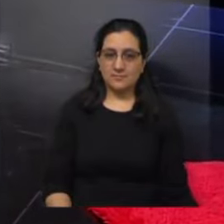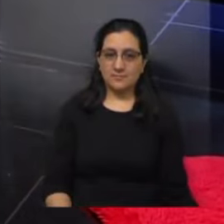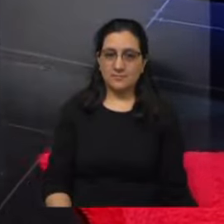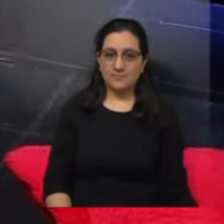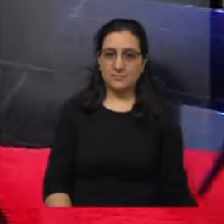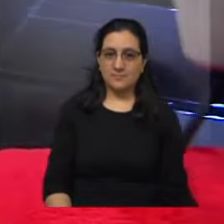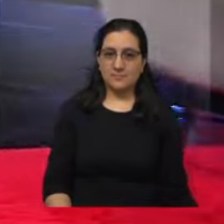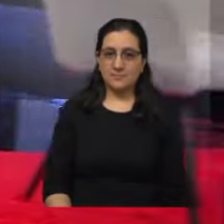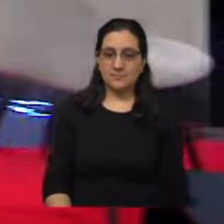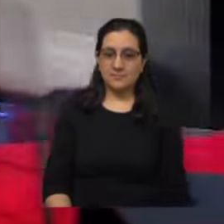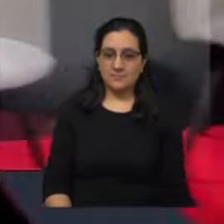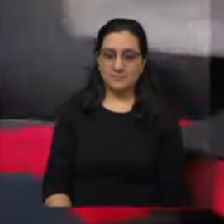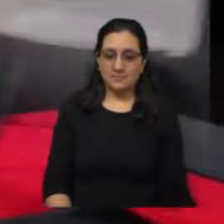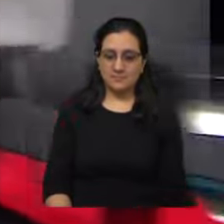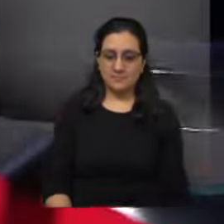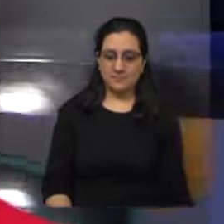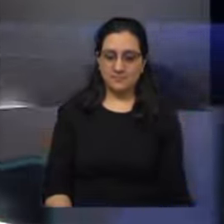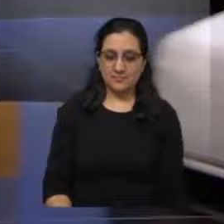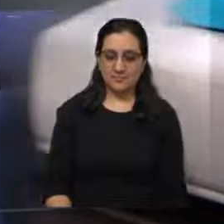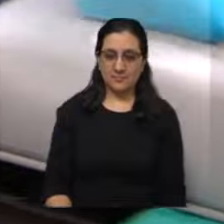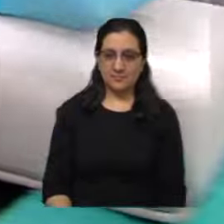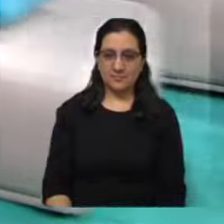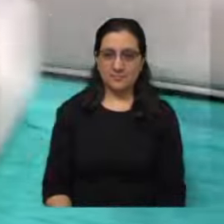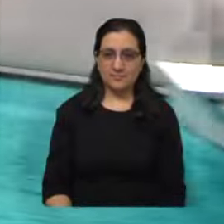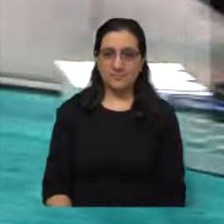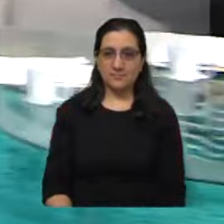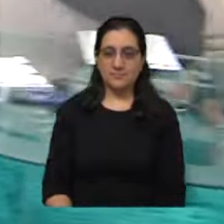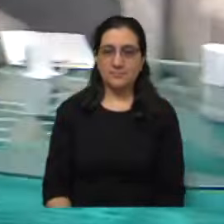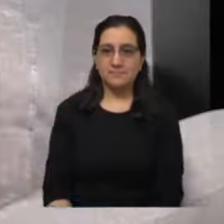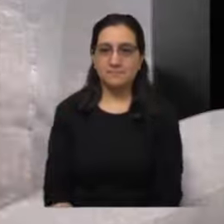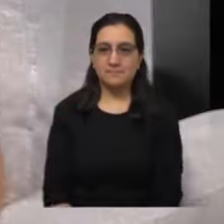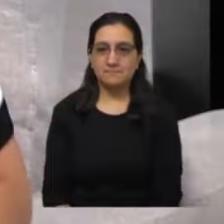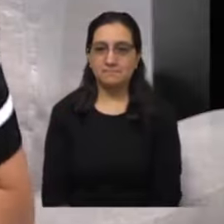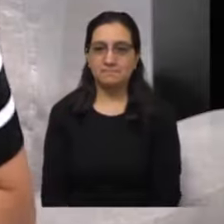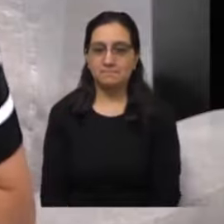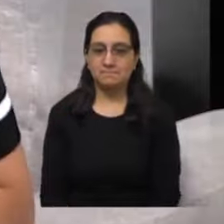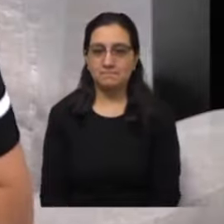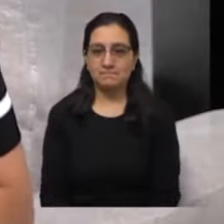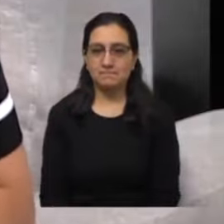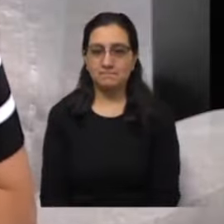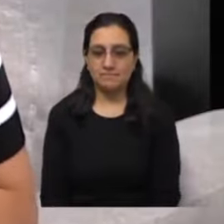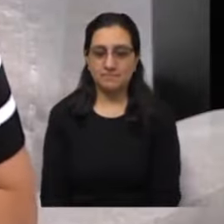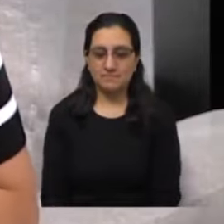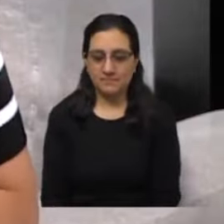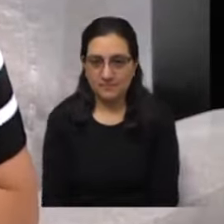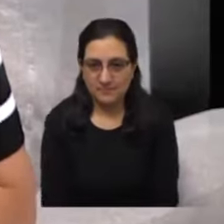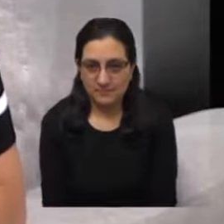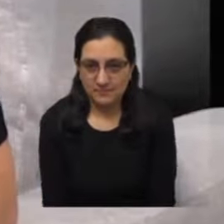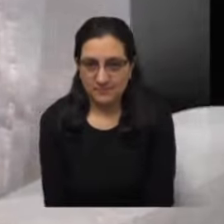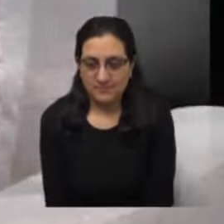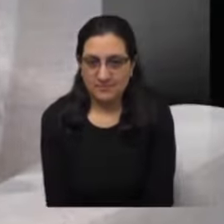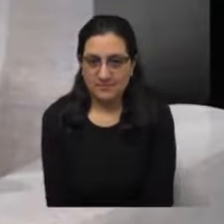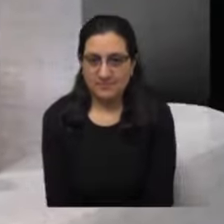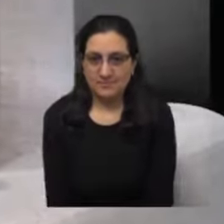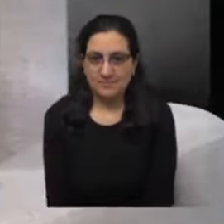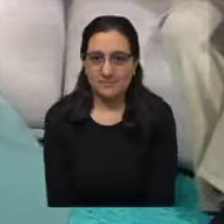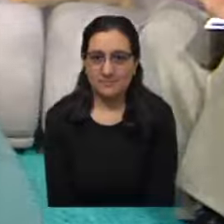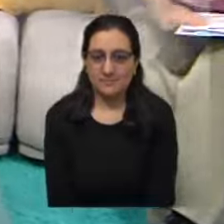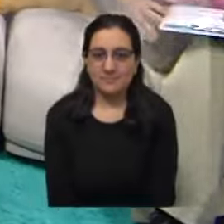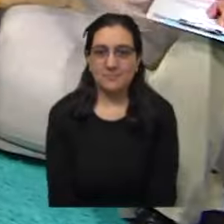desde ya. ¿Cómo les va? ¡Buenos días! ¡Buen día! ¡Qué linda! ¿Falta mucho para que venga el Fata? No, no, falta, no, no, ratito, falta para que venga el